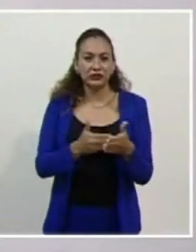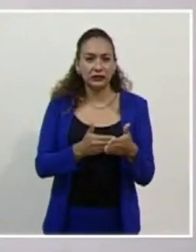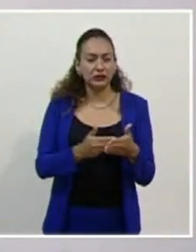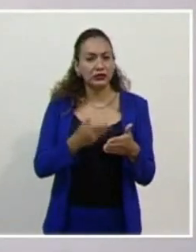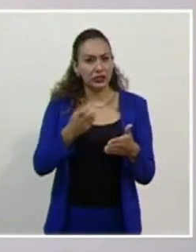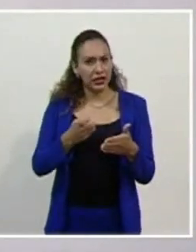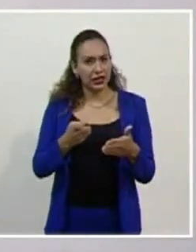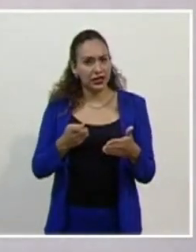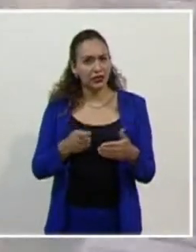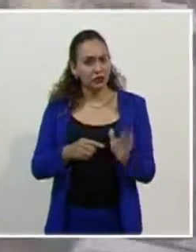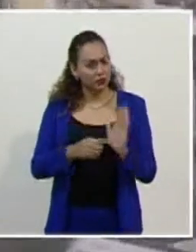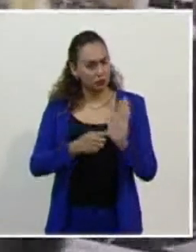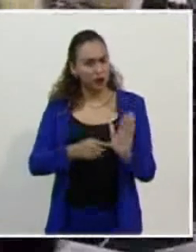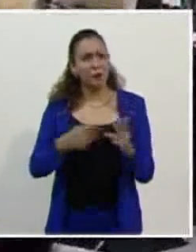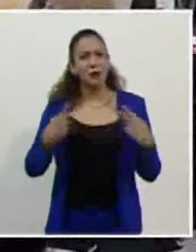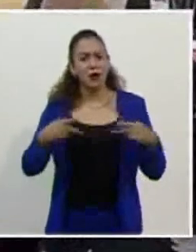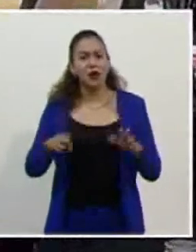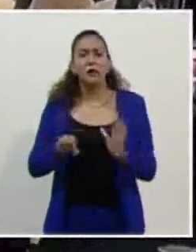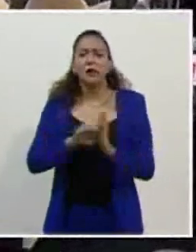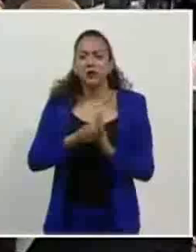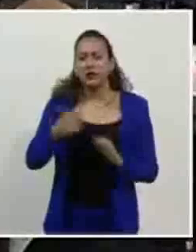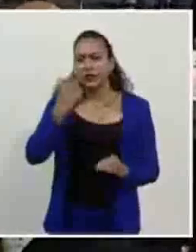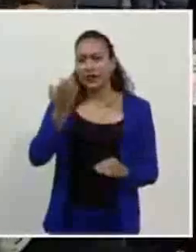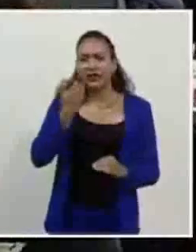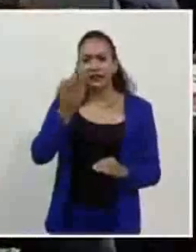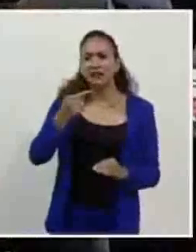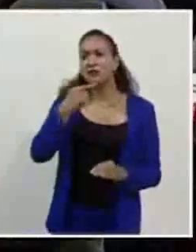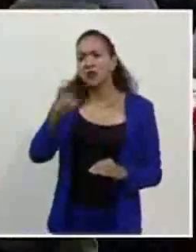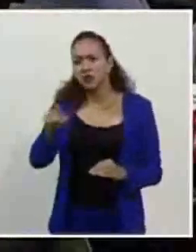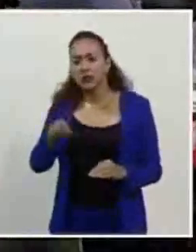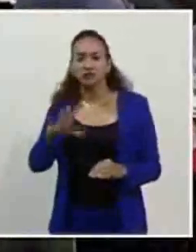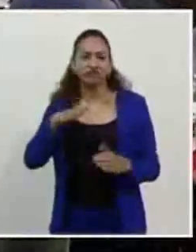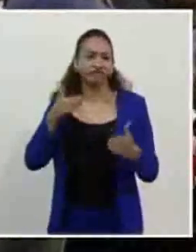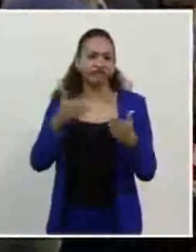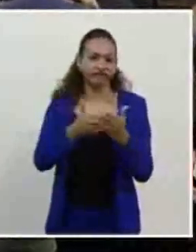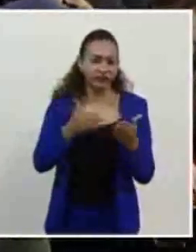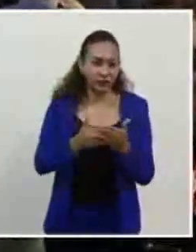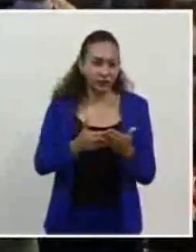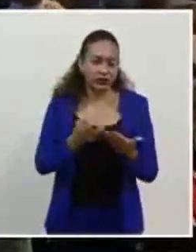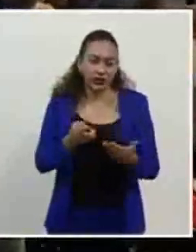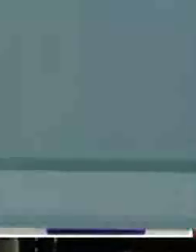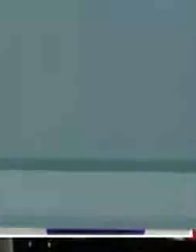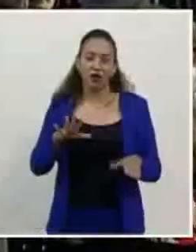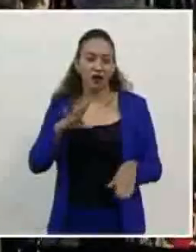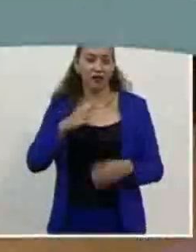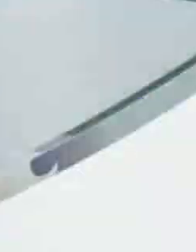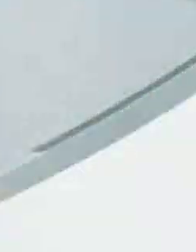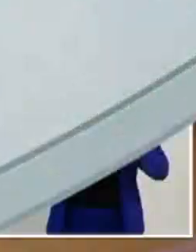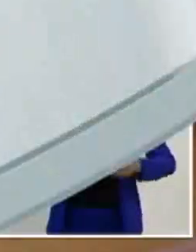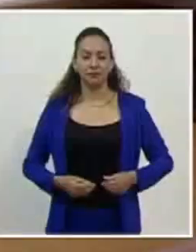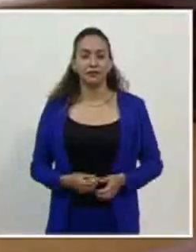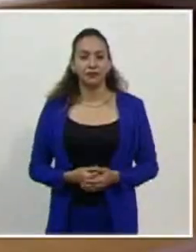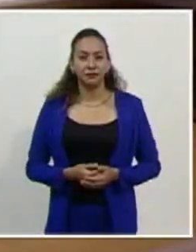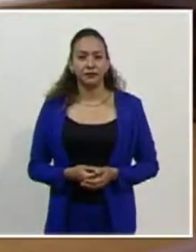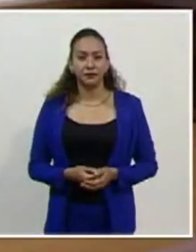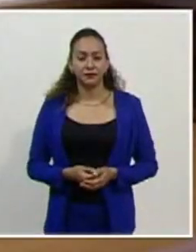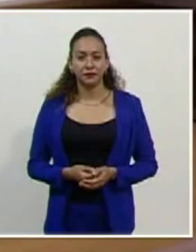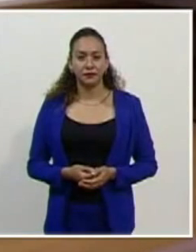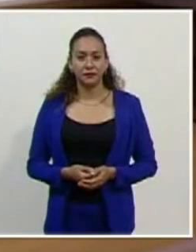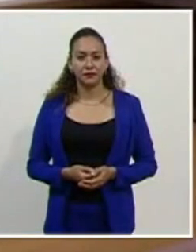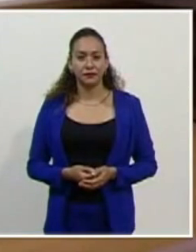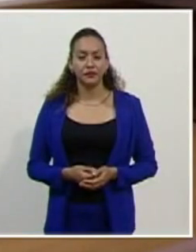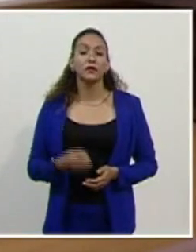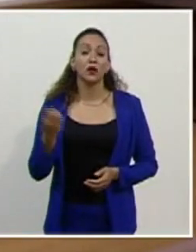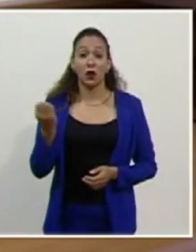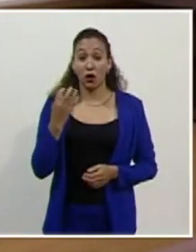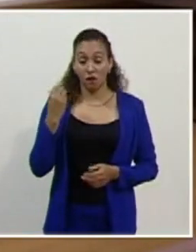mucho más marcado y la capacidad de investigación ha sido rebasada. Durante el